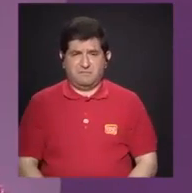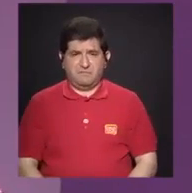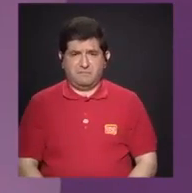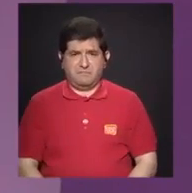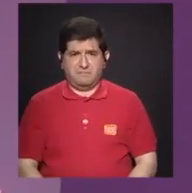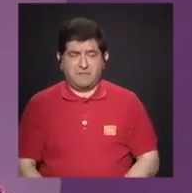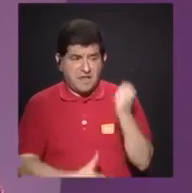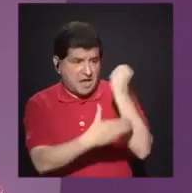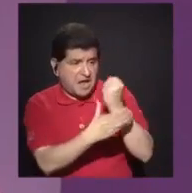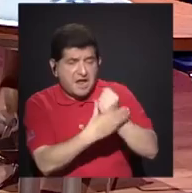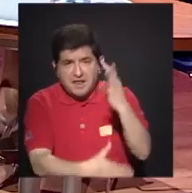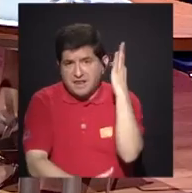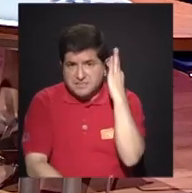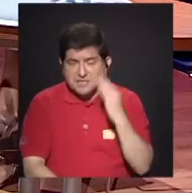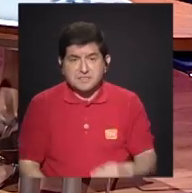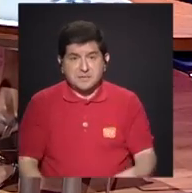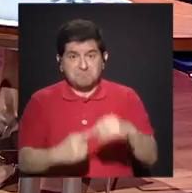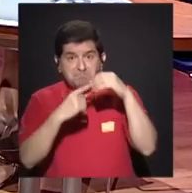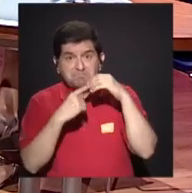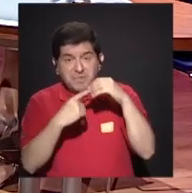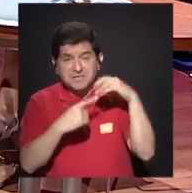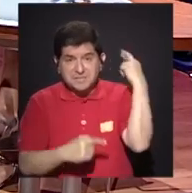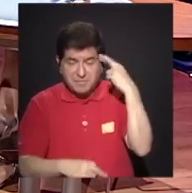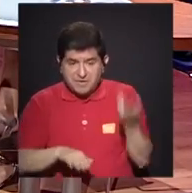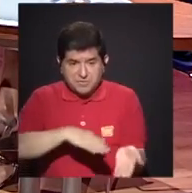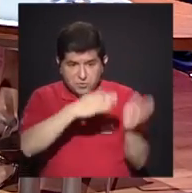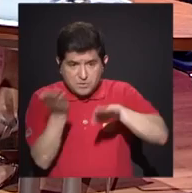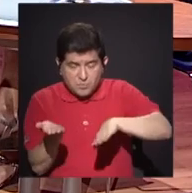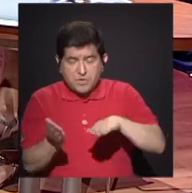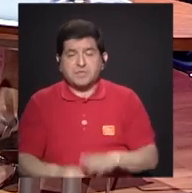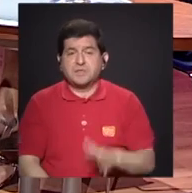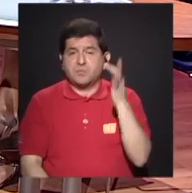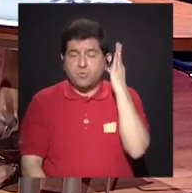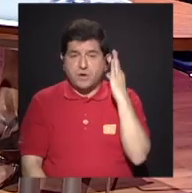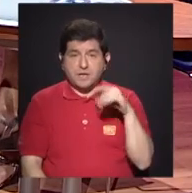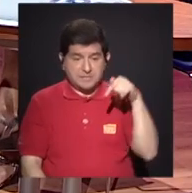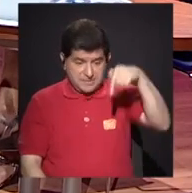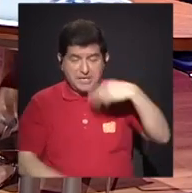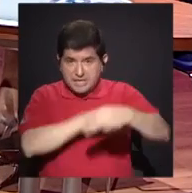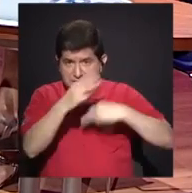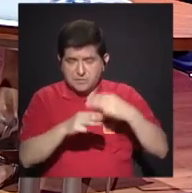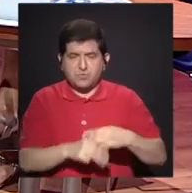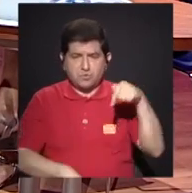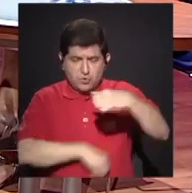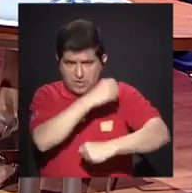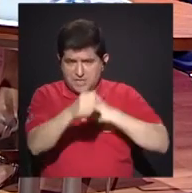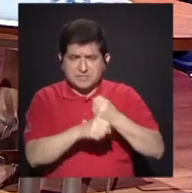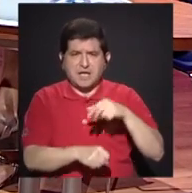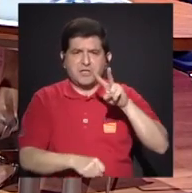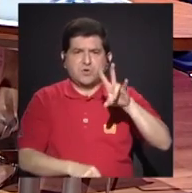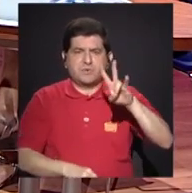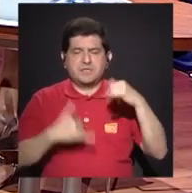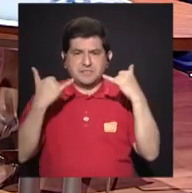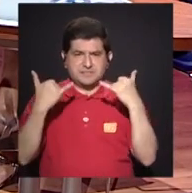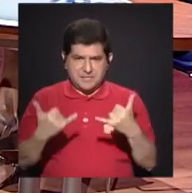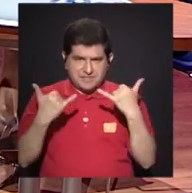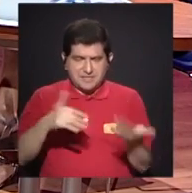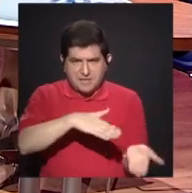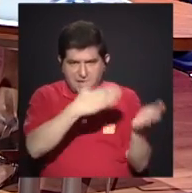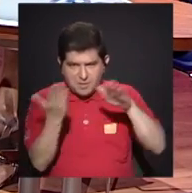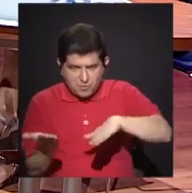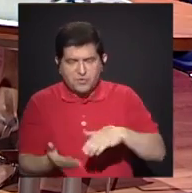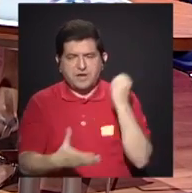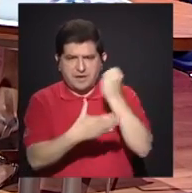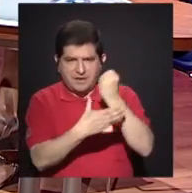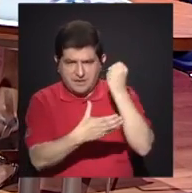causa, el femicidio sigue siendo la principal causa de muerte de las mujeres en el mundo. Este año murieron 27 mujeres ya víctimas de